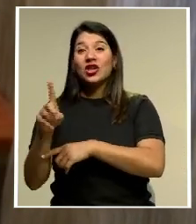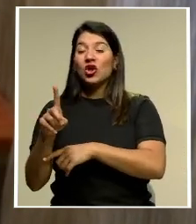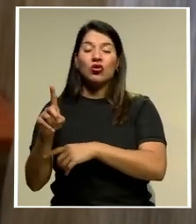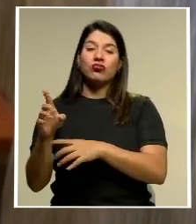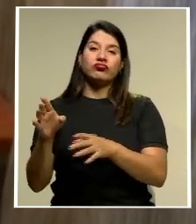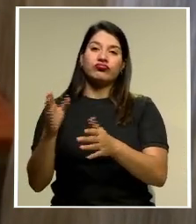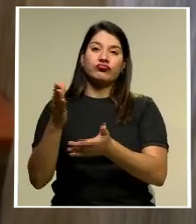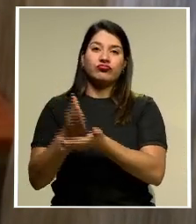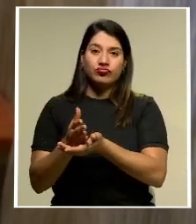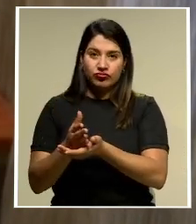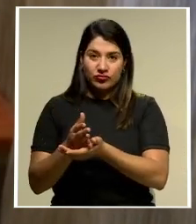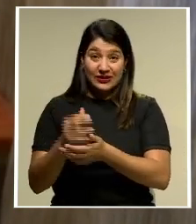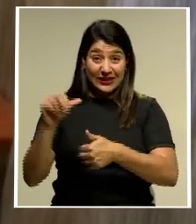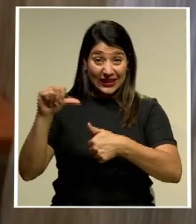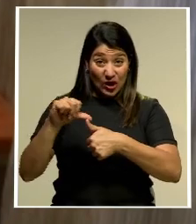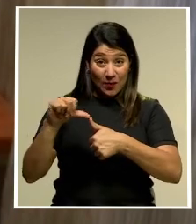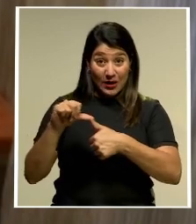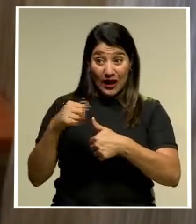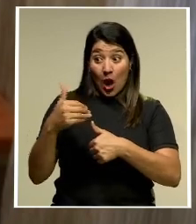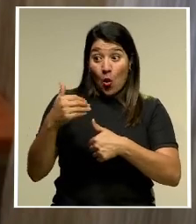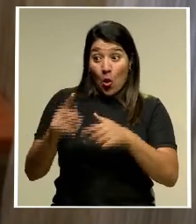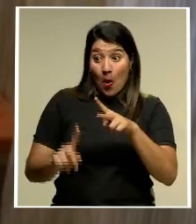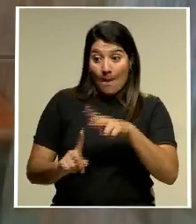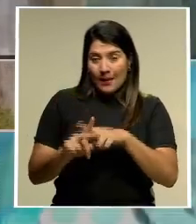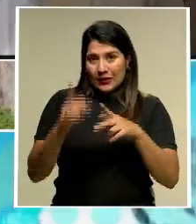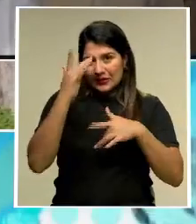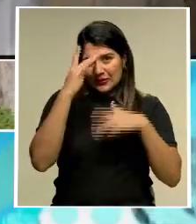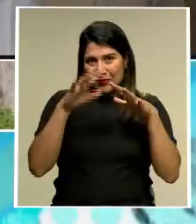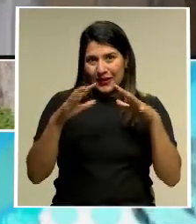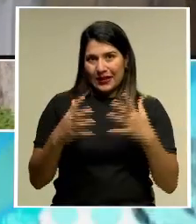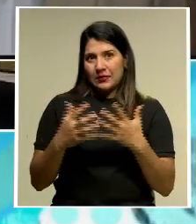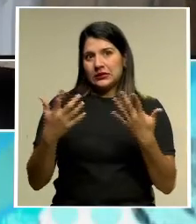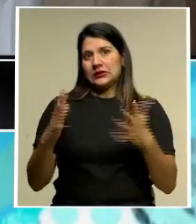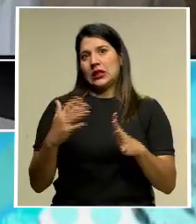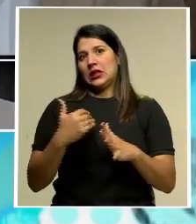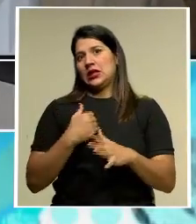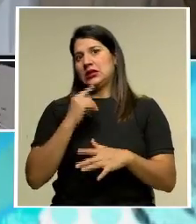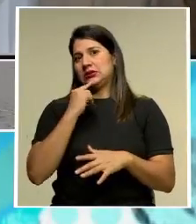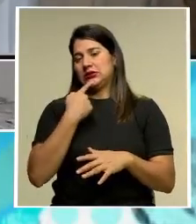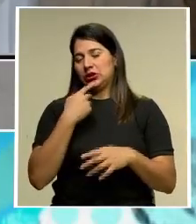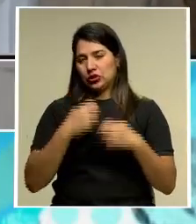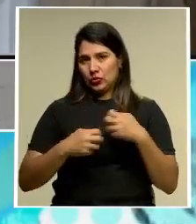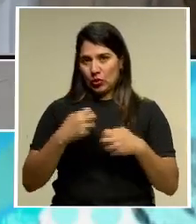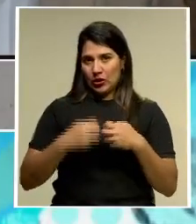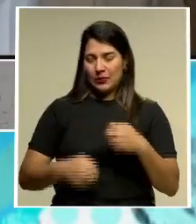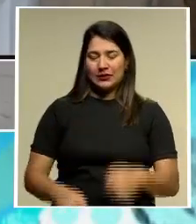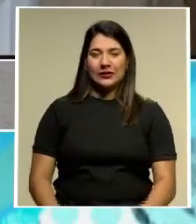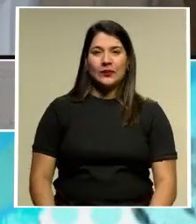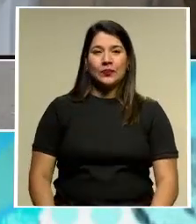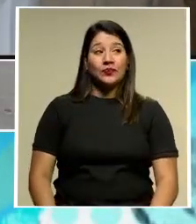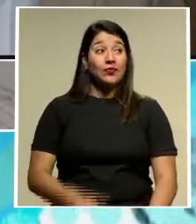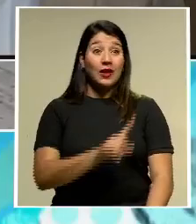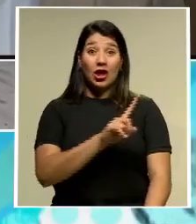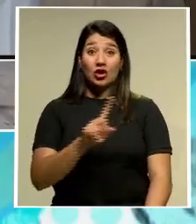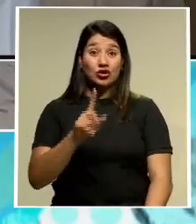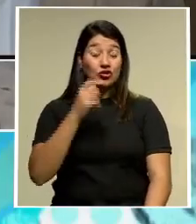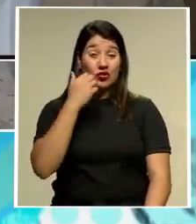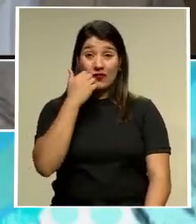el momento de la pandemia, como usted dice, estaba en serios problemas. No ha sido